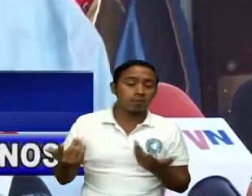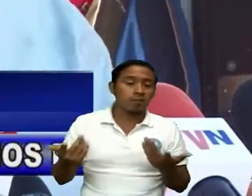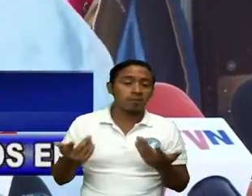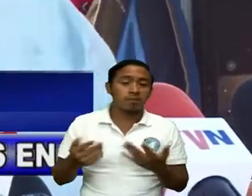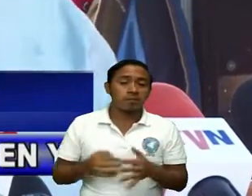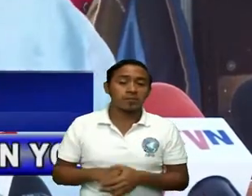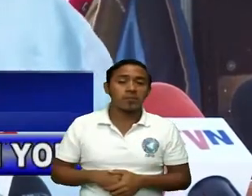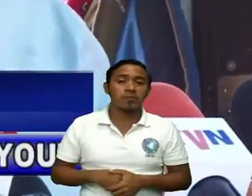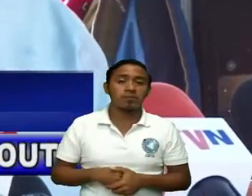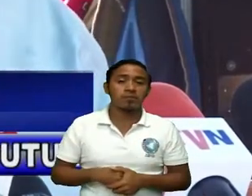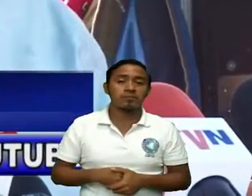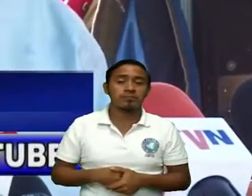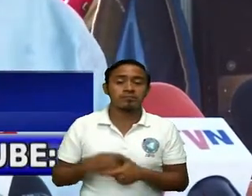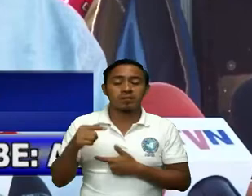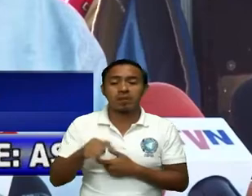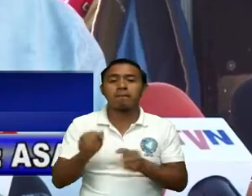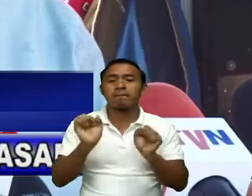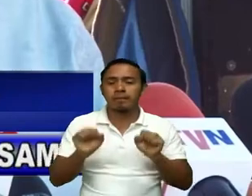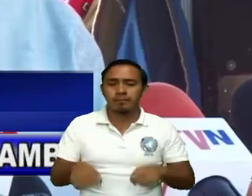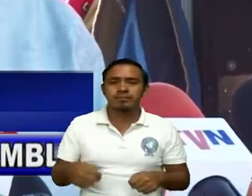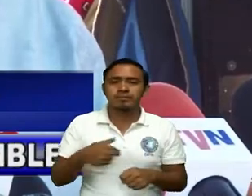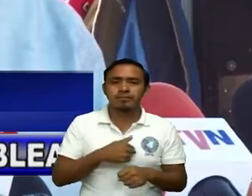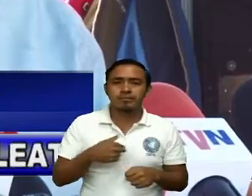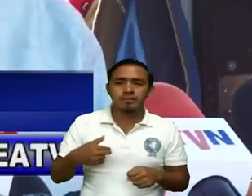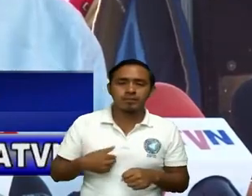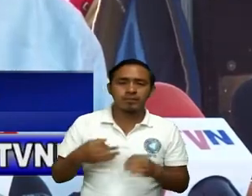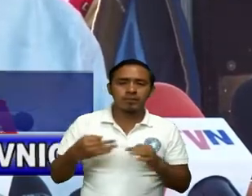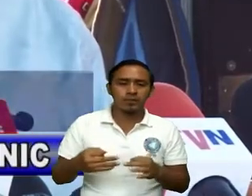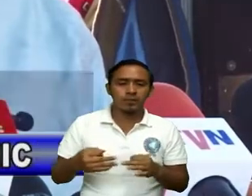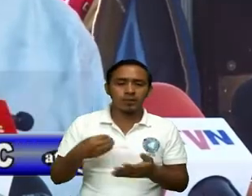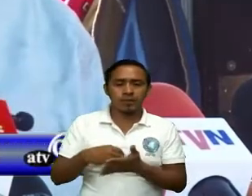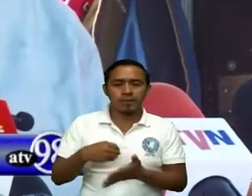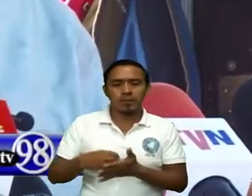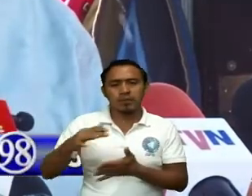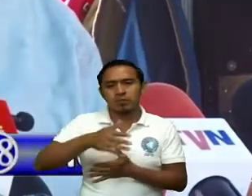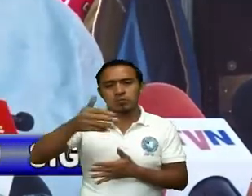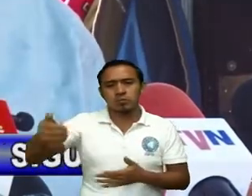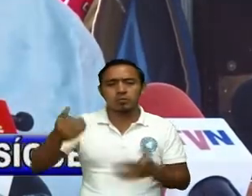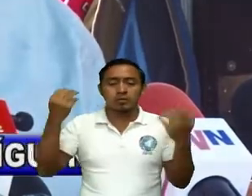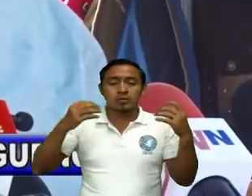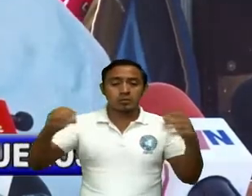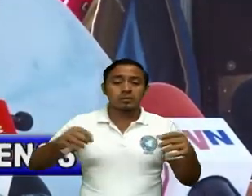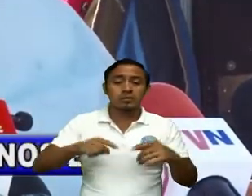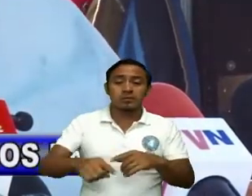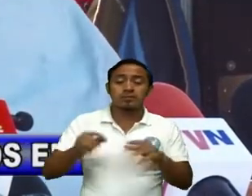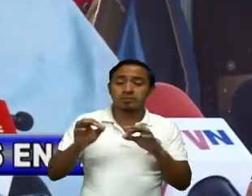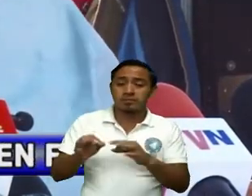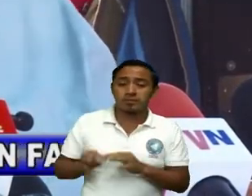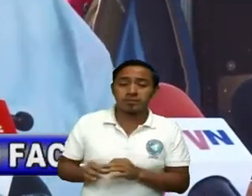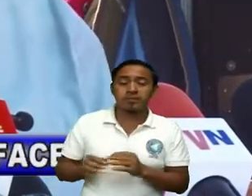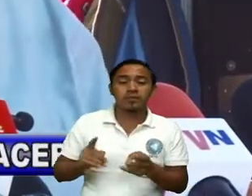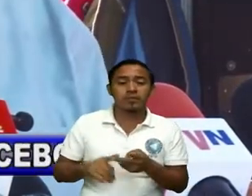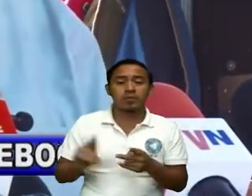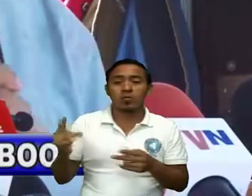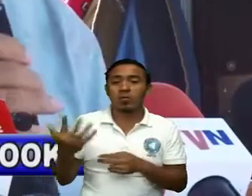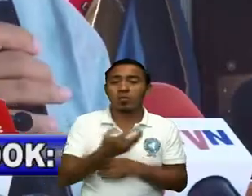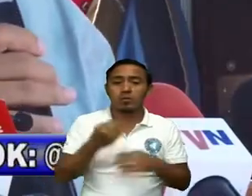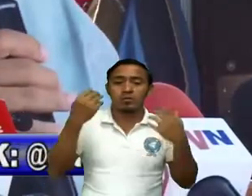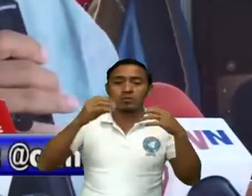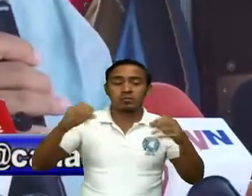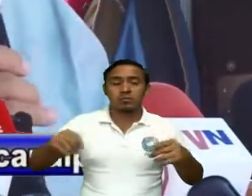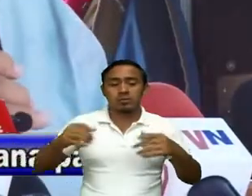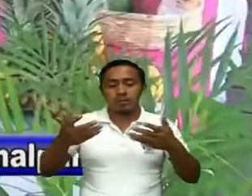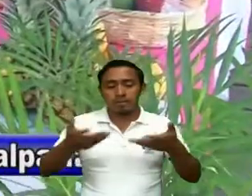Debe ser una oportunidad para comprar otros productos que estarán también en promoción, como son todos los productos de la